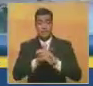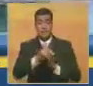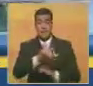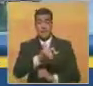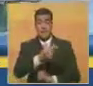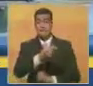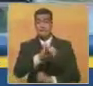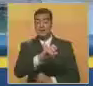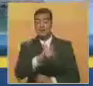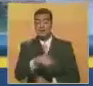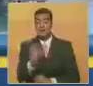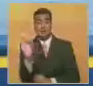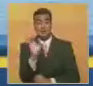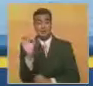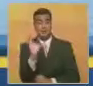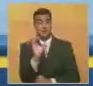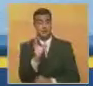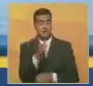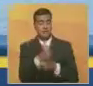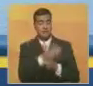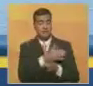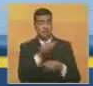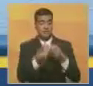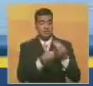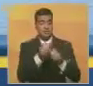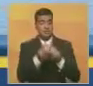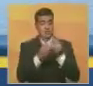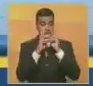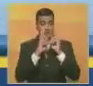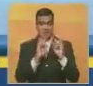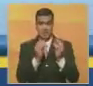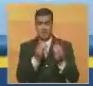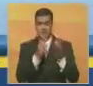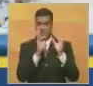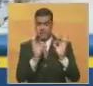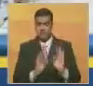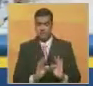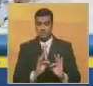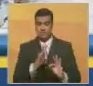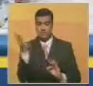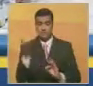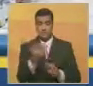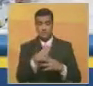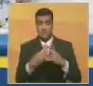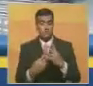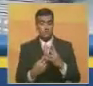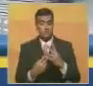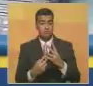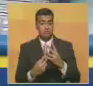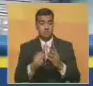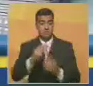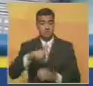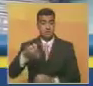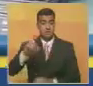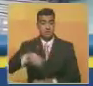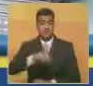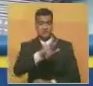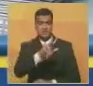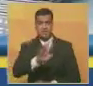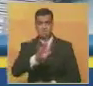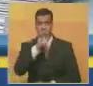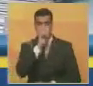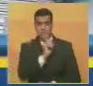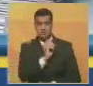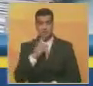caracas hasta que una instancia de ejecución determine la forma de cumplimiento de la pena la víctima de nacionalidad italiana de 34